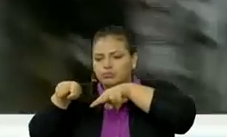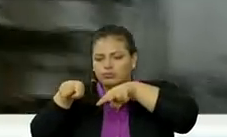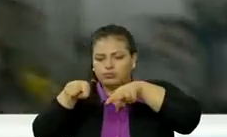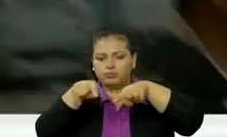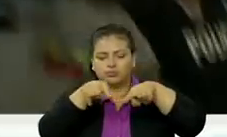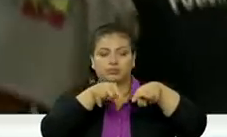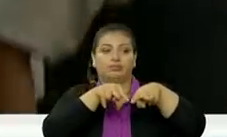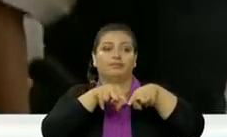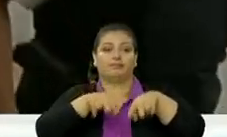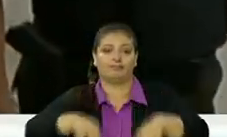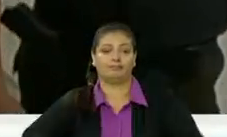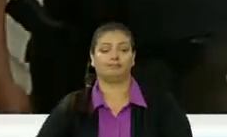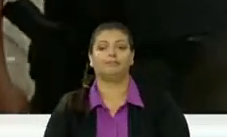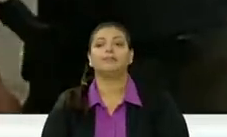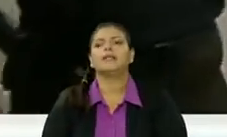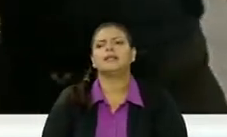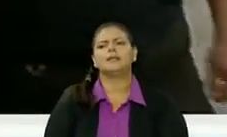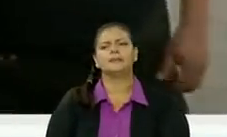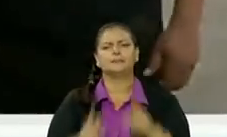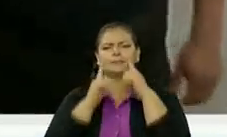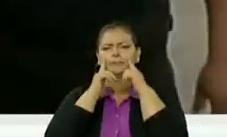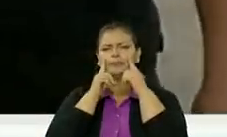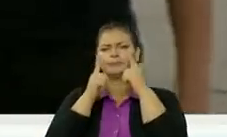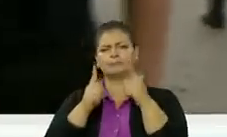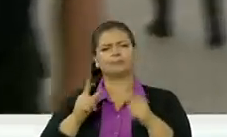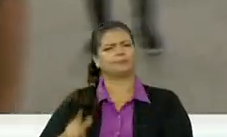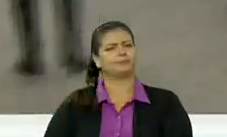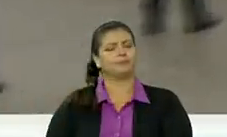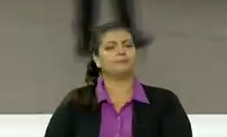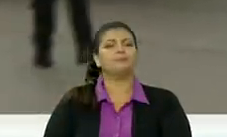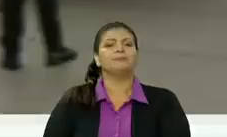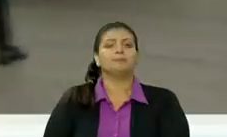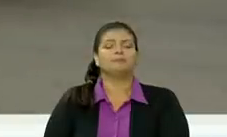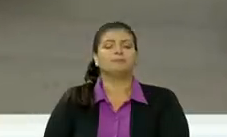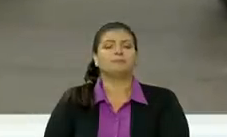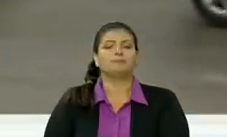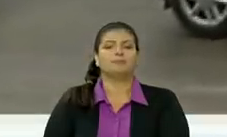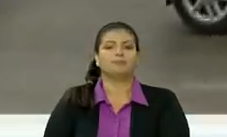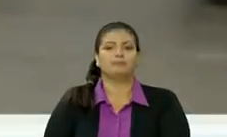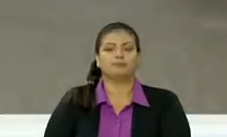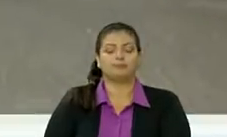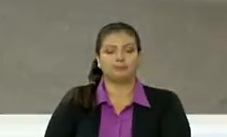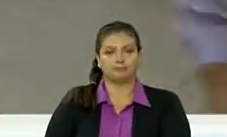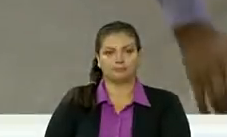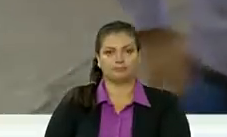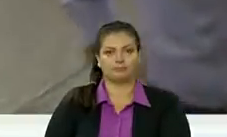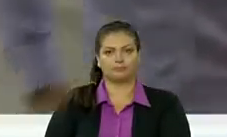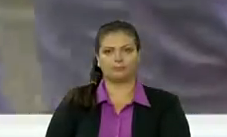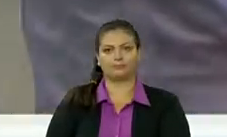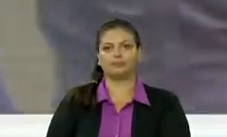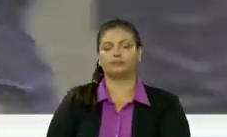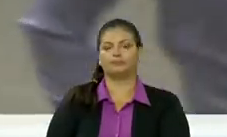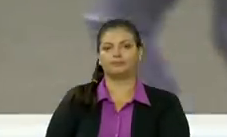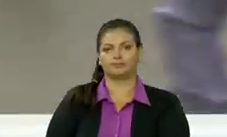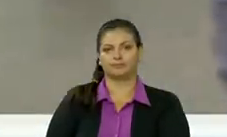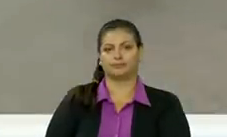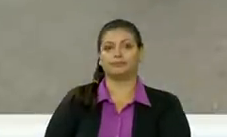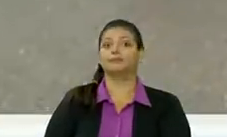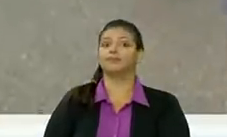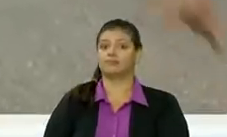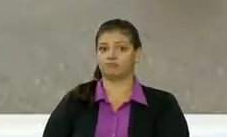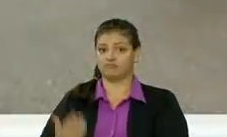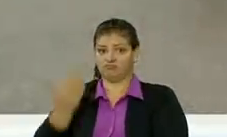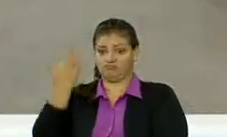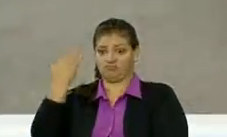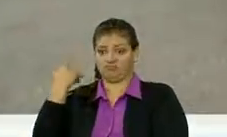este operativo antidelincuencial, a través de los cuales la policía ya ha capturado a presuntos